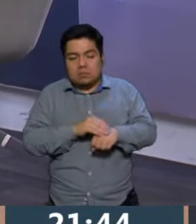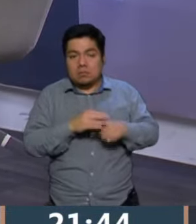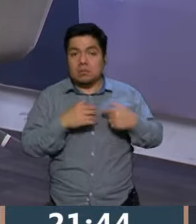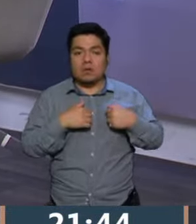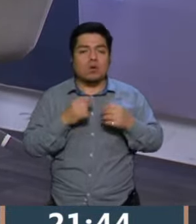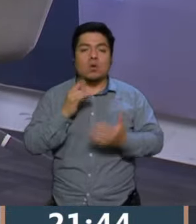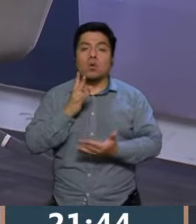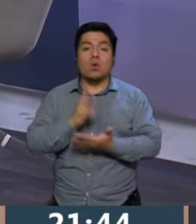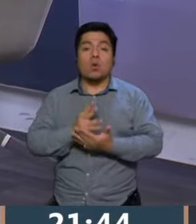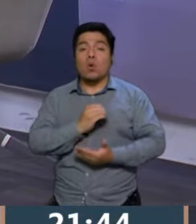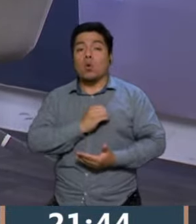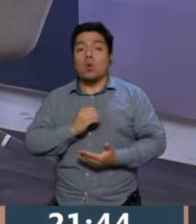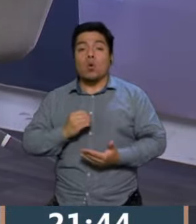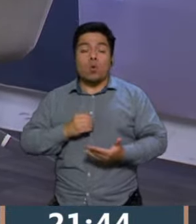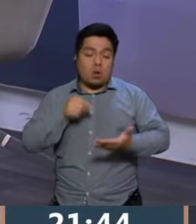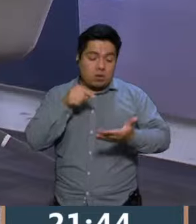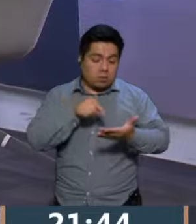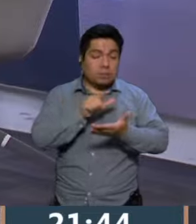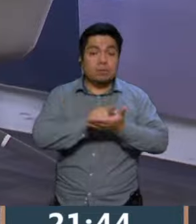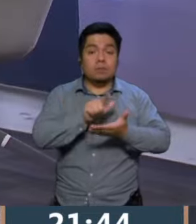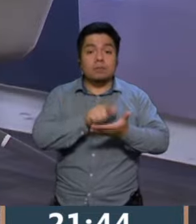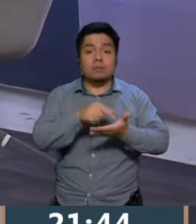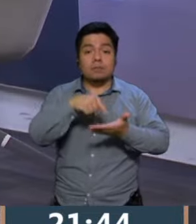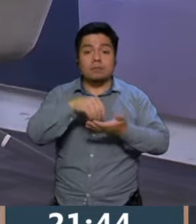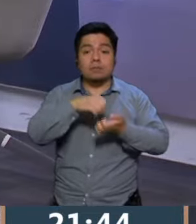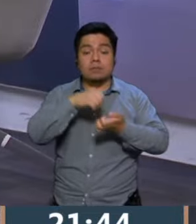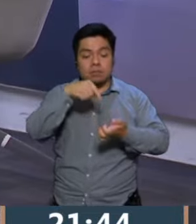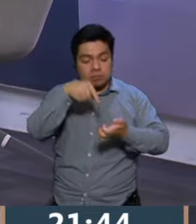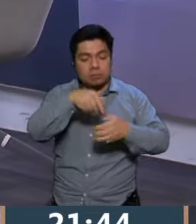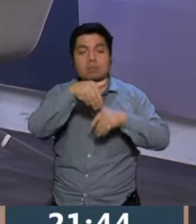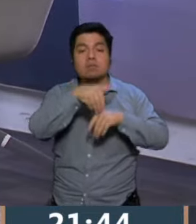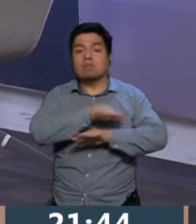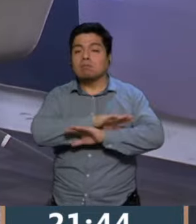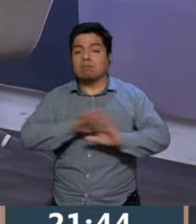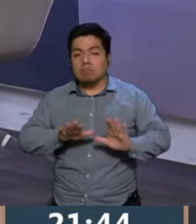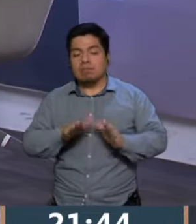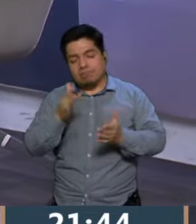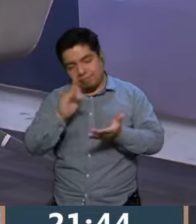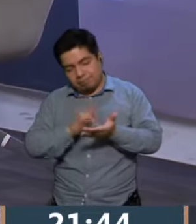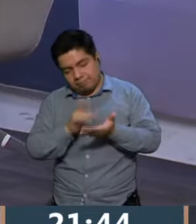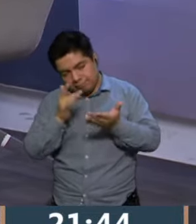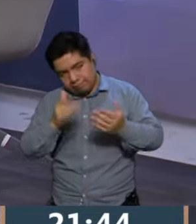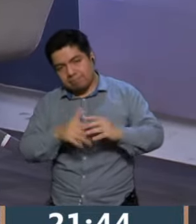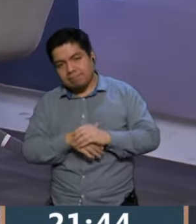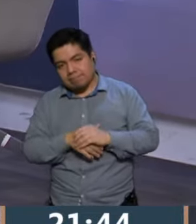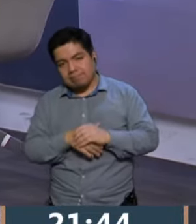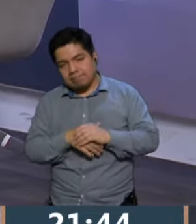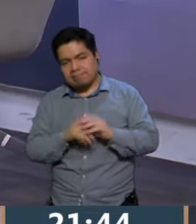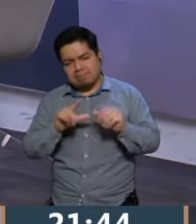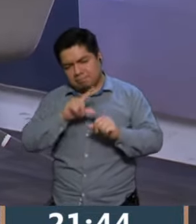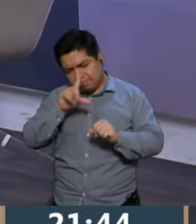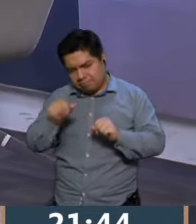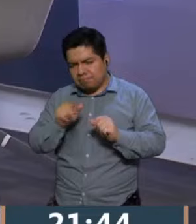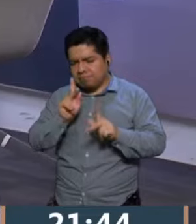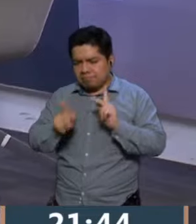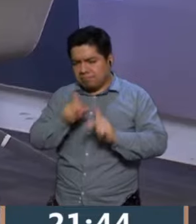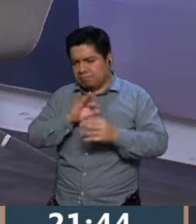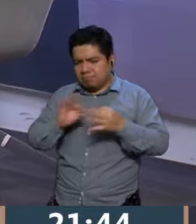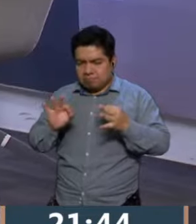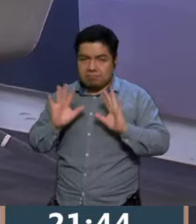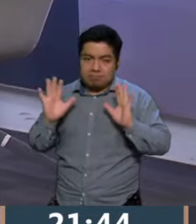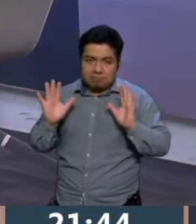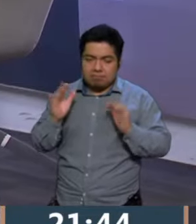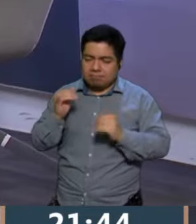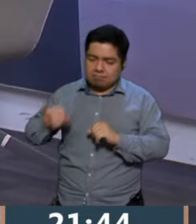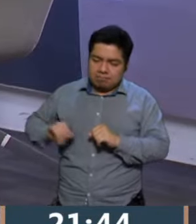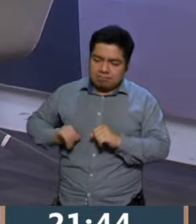estoy obligado es apegarme a lo que dice la propia Constitución. Sí, consejero, le agradezco mucho por su tiempo y dejar gracias, también bravo. Los micrófonos abiertos para seguir hablando de estos temas y los temas